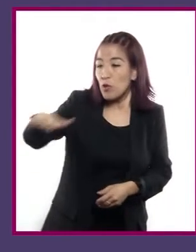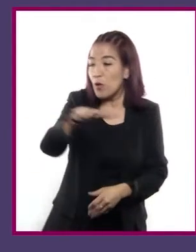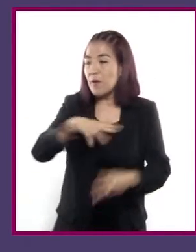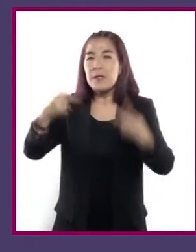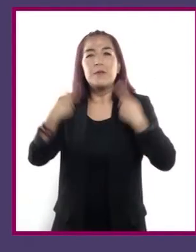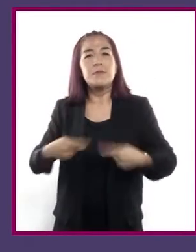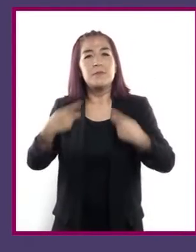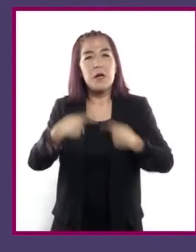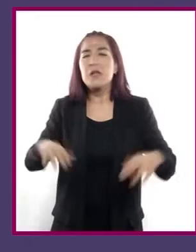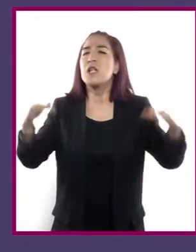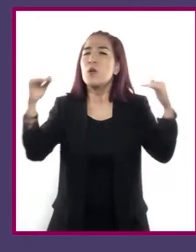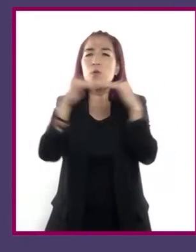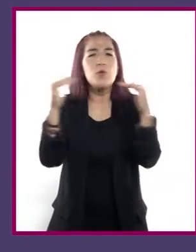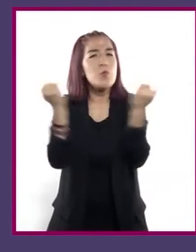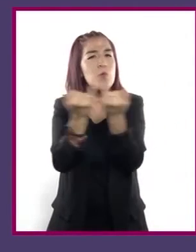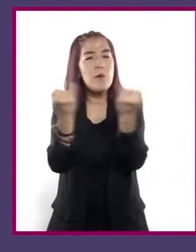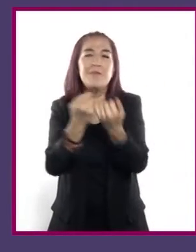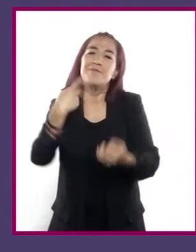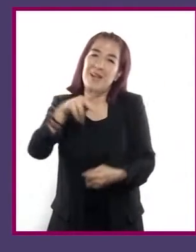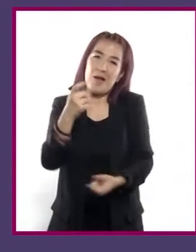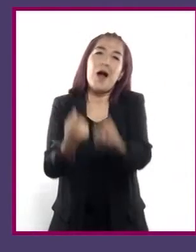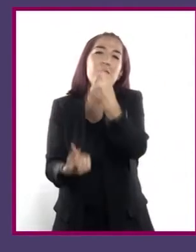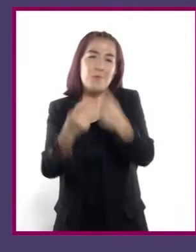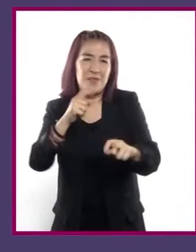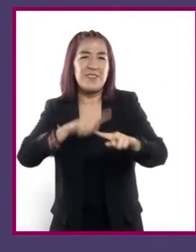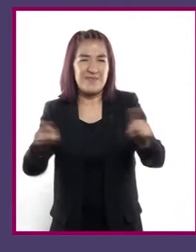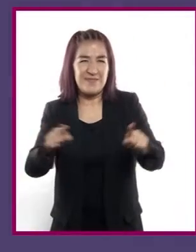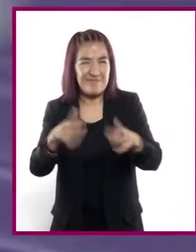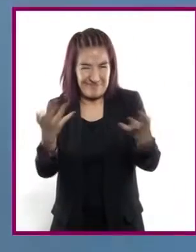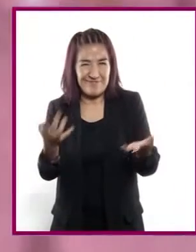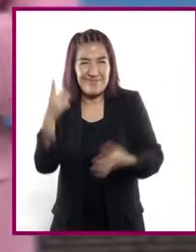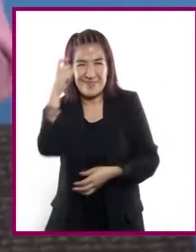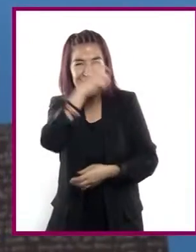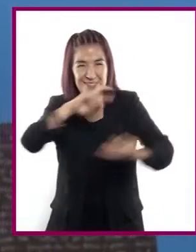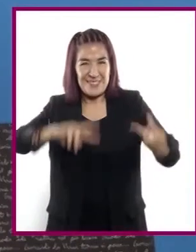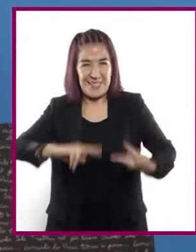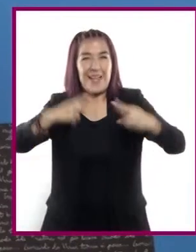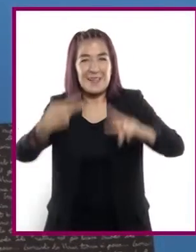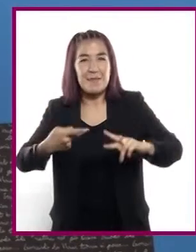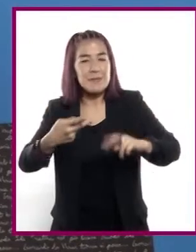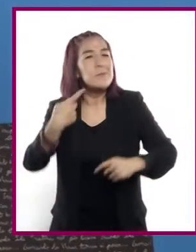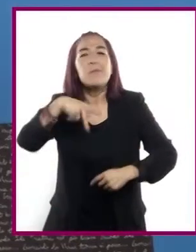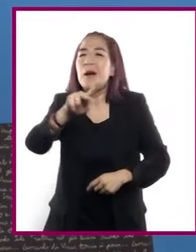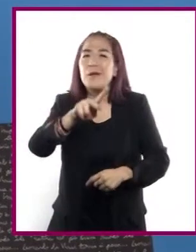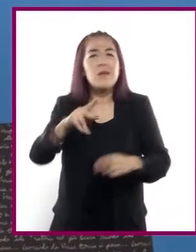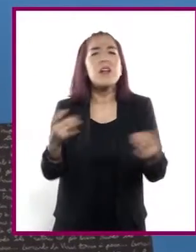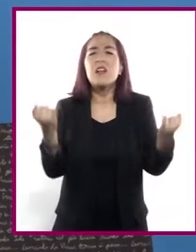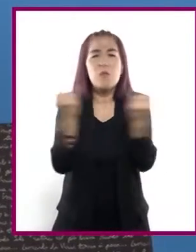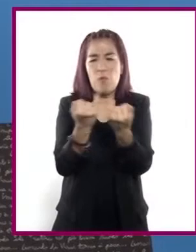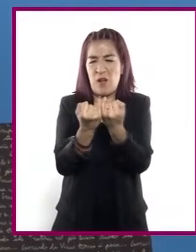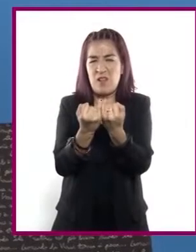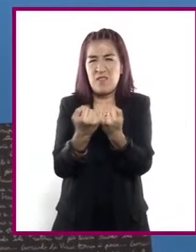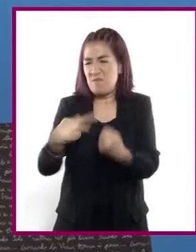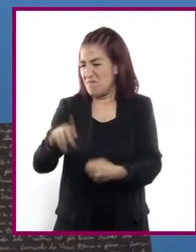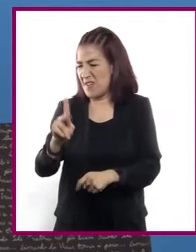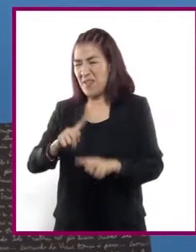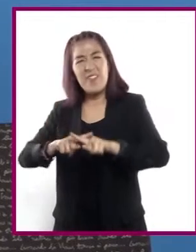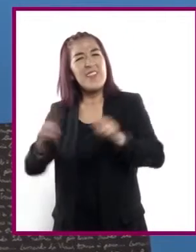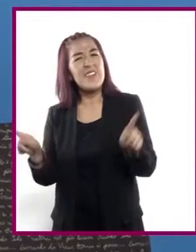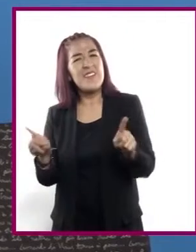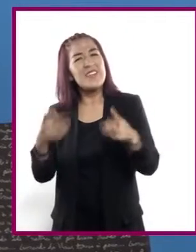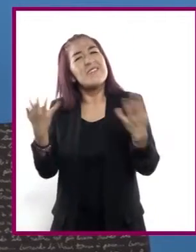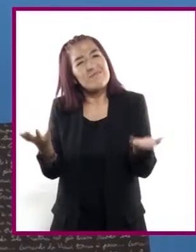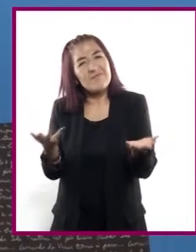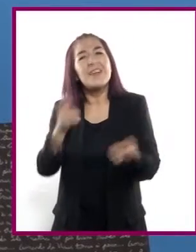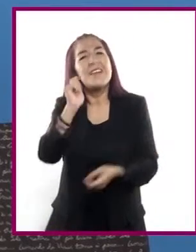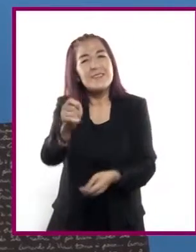pero diferentes. Parece una contradicción, ¿verdad? Iguales, pero diferentes. Lo